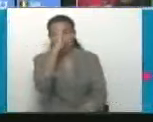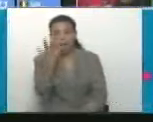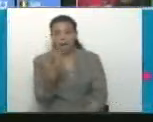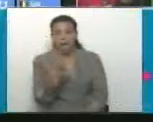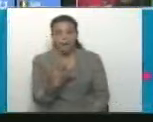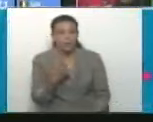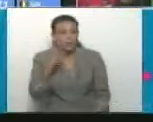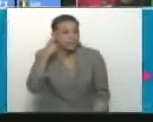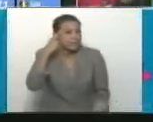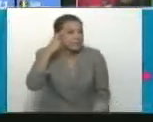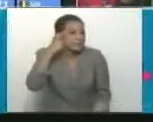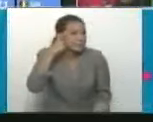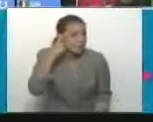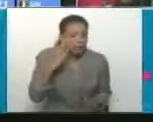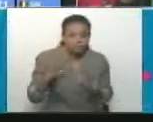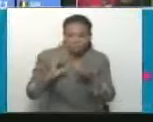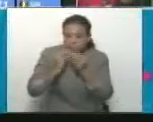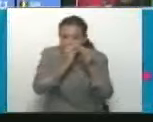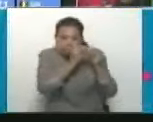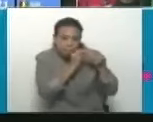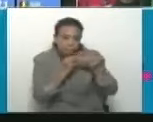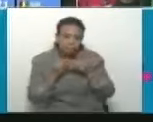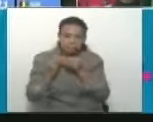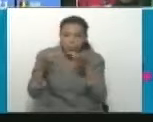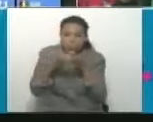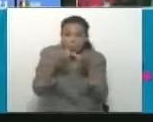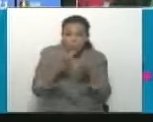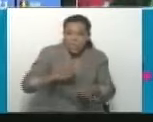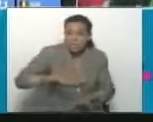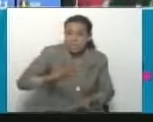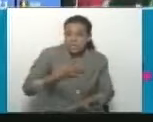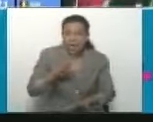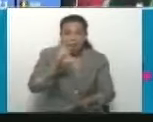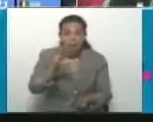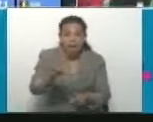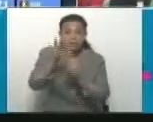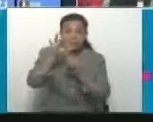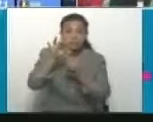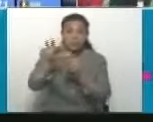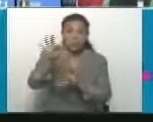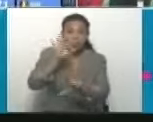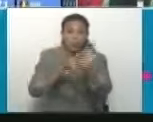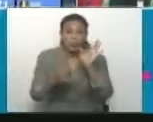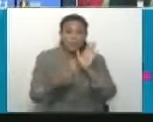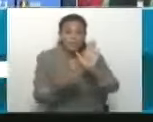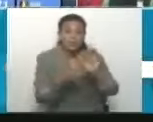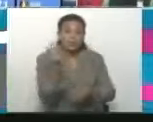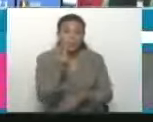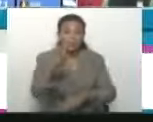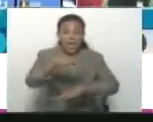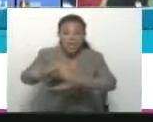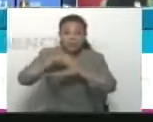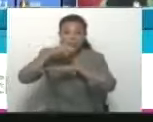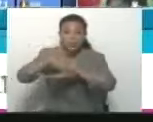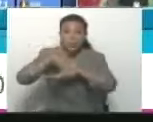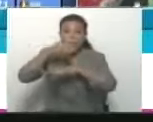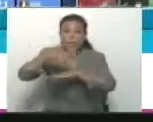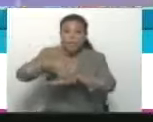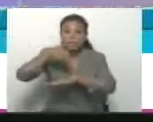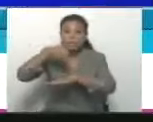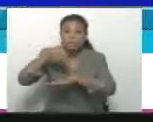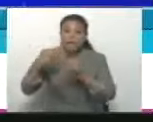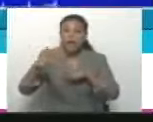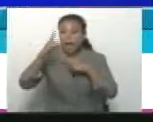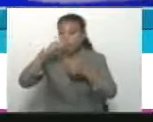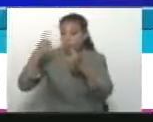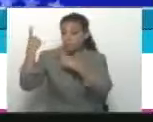Pasión por hacer robots por estar en un equipo y así fui seleccionada para representar a mi país en Suiza el año pasado